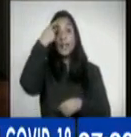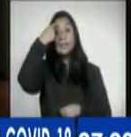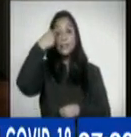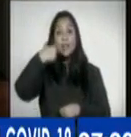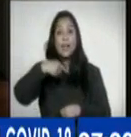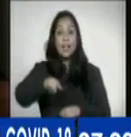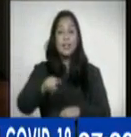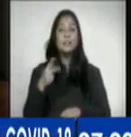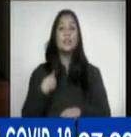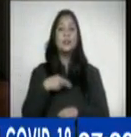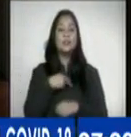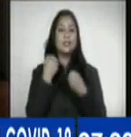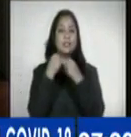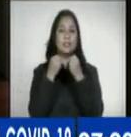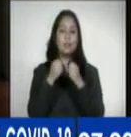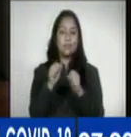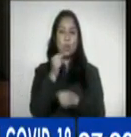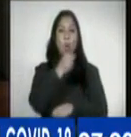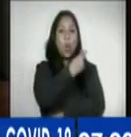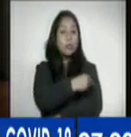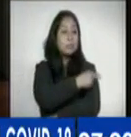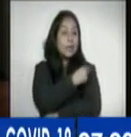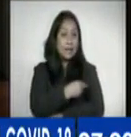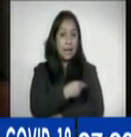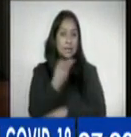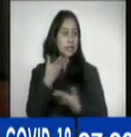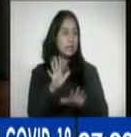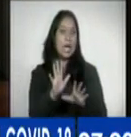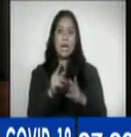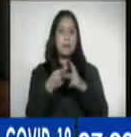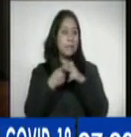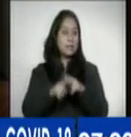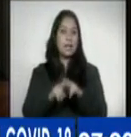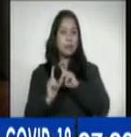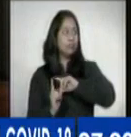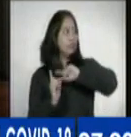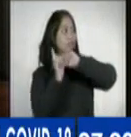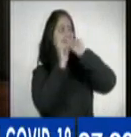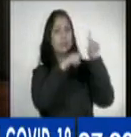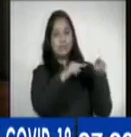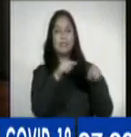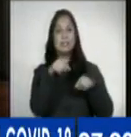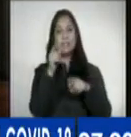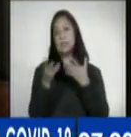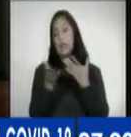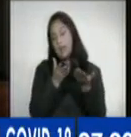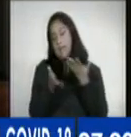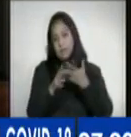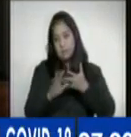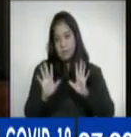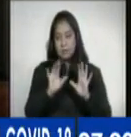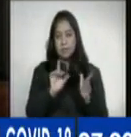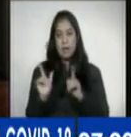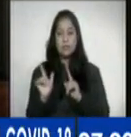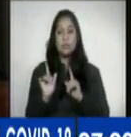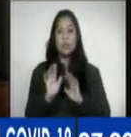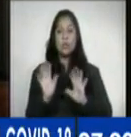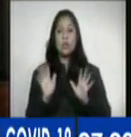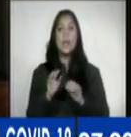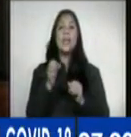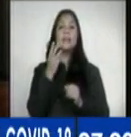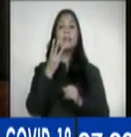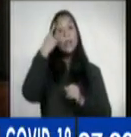un hospital que ya está a punto de principiar a atender a los primeros pacientes aislados, si fuera el caso. Y en 3 días